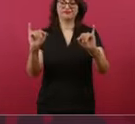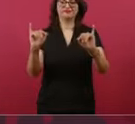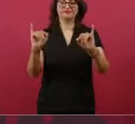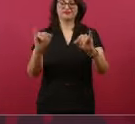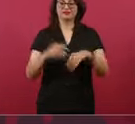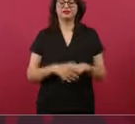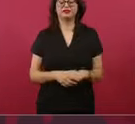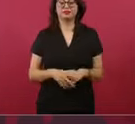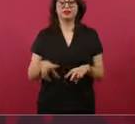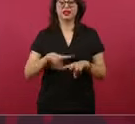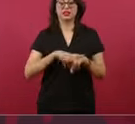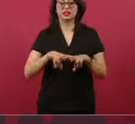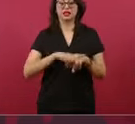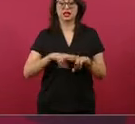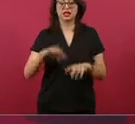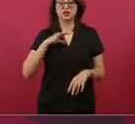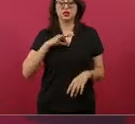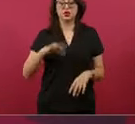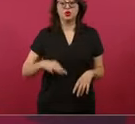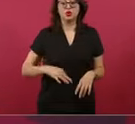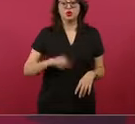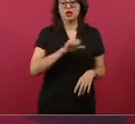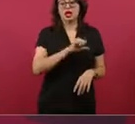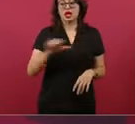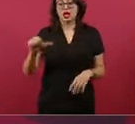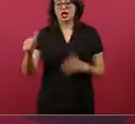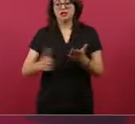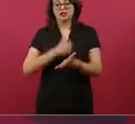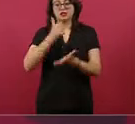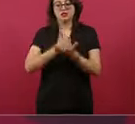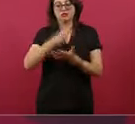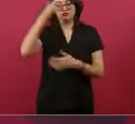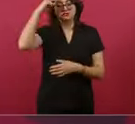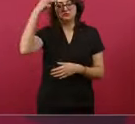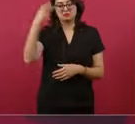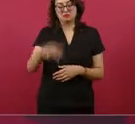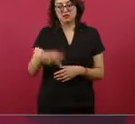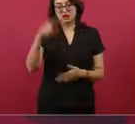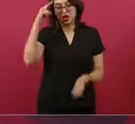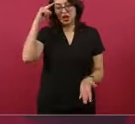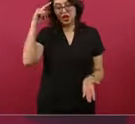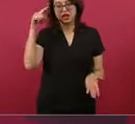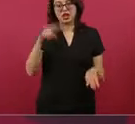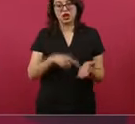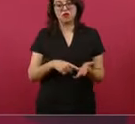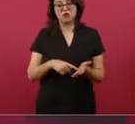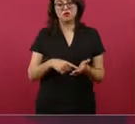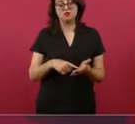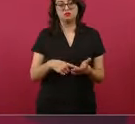El tren Toluca, Ciudad de México. Es más, vamos a inaugurar ya un tramo